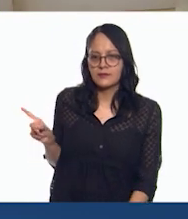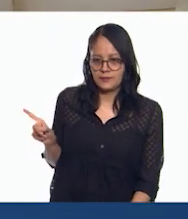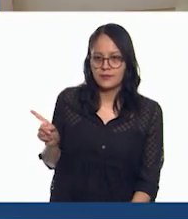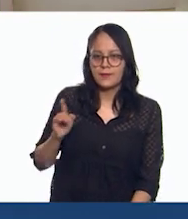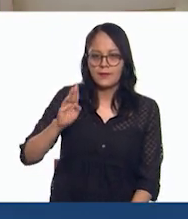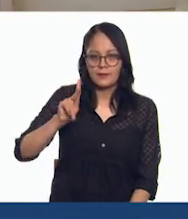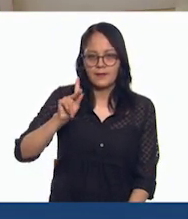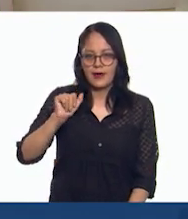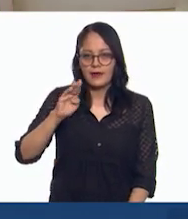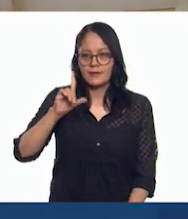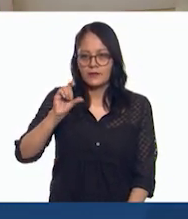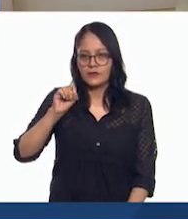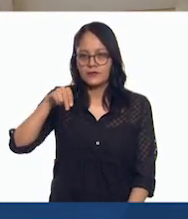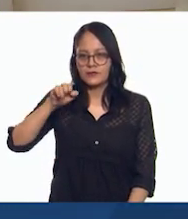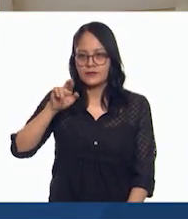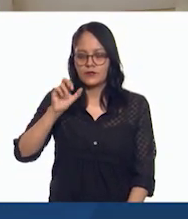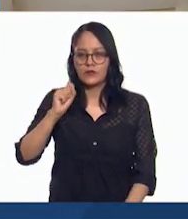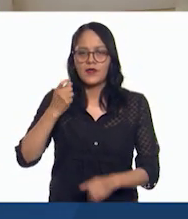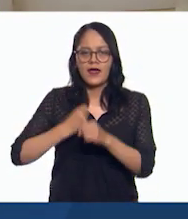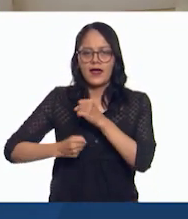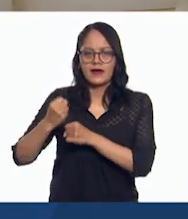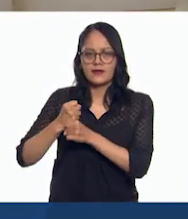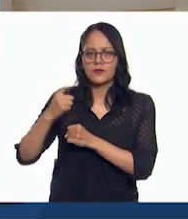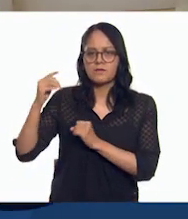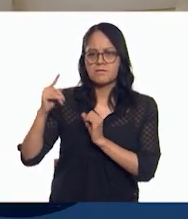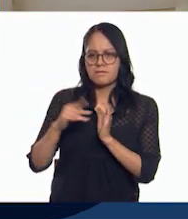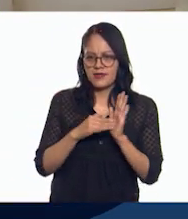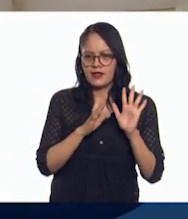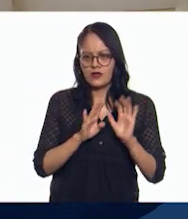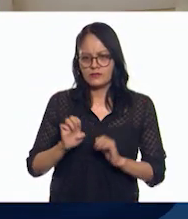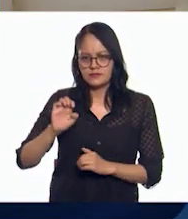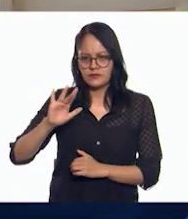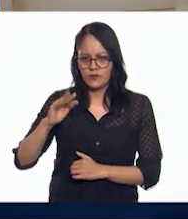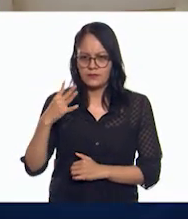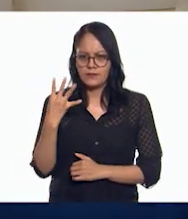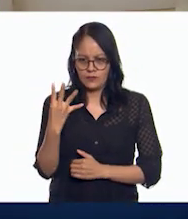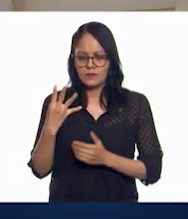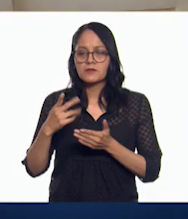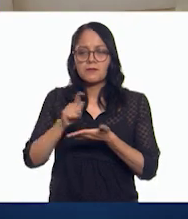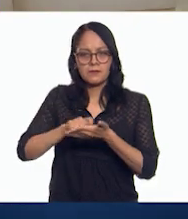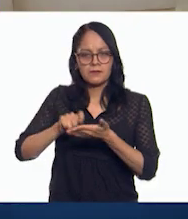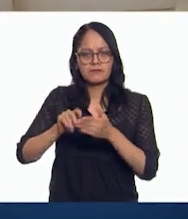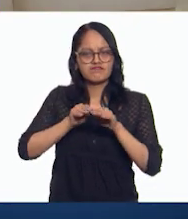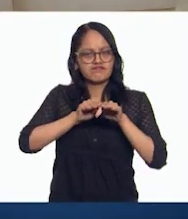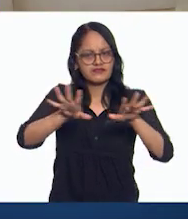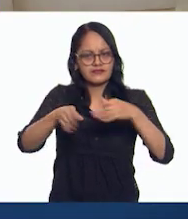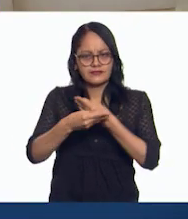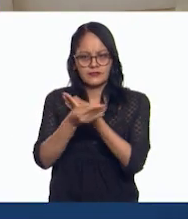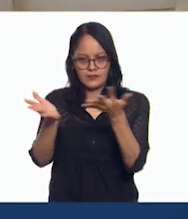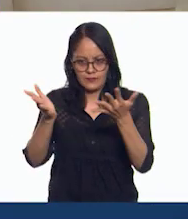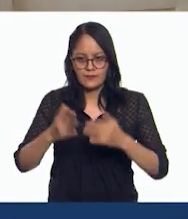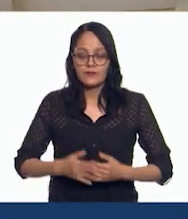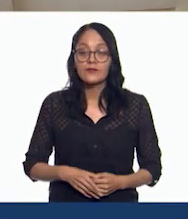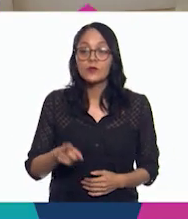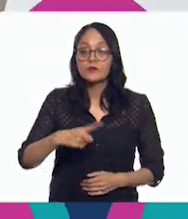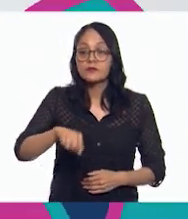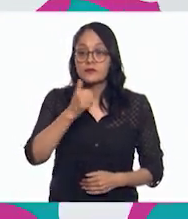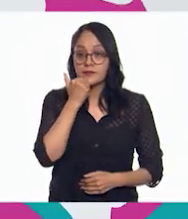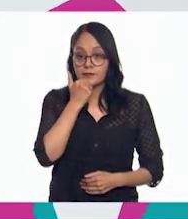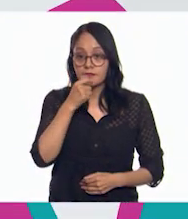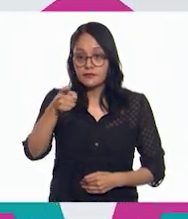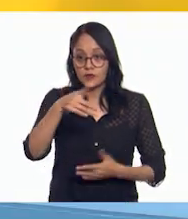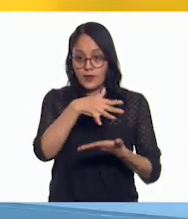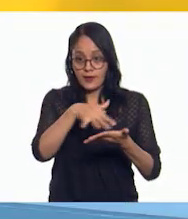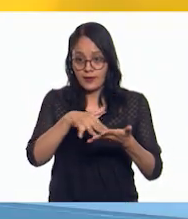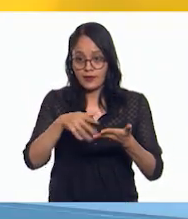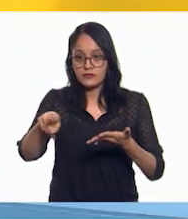Odas Elementales, publicado en 1954. Estudiantes en casa, mientras leemos y escuchamos el poema,